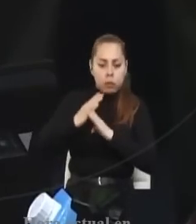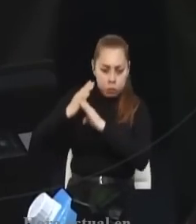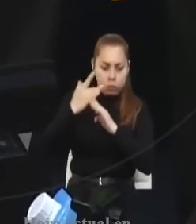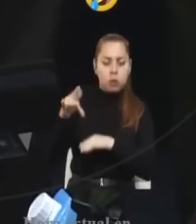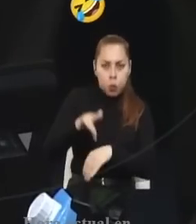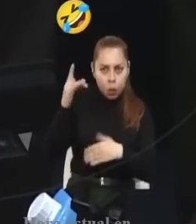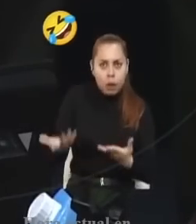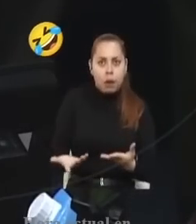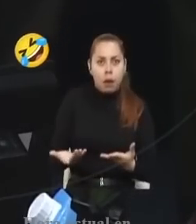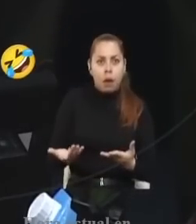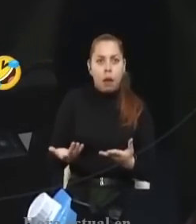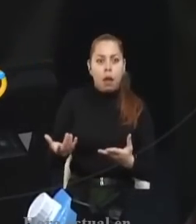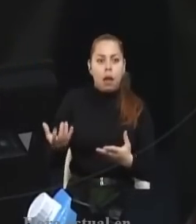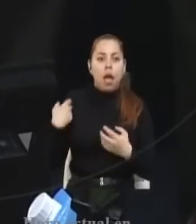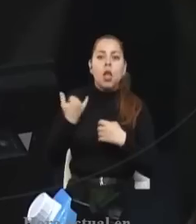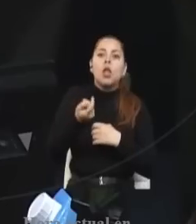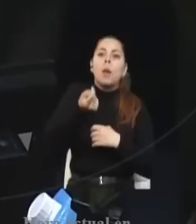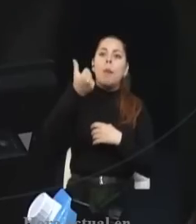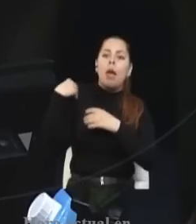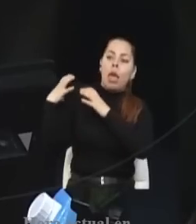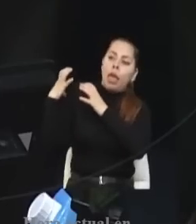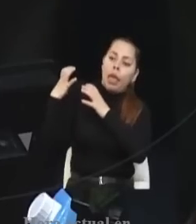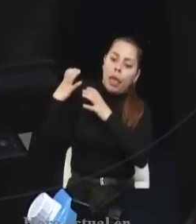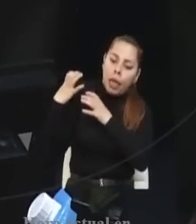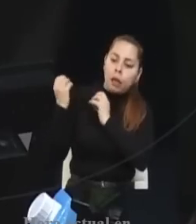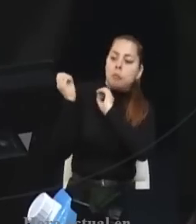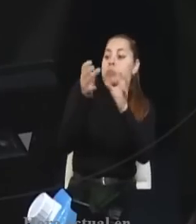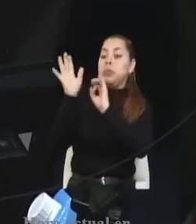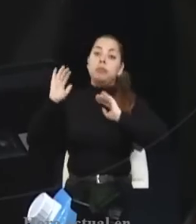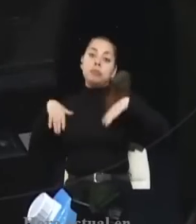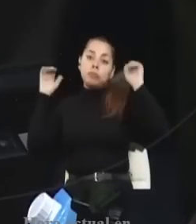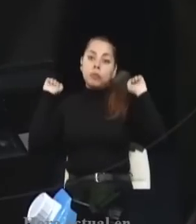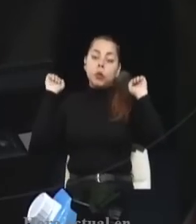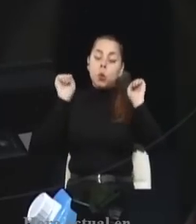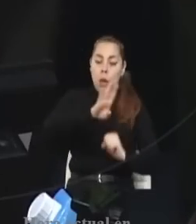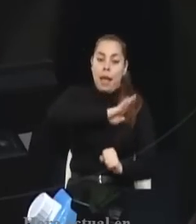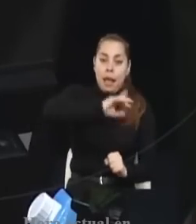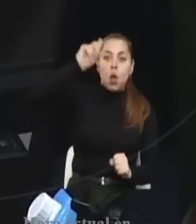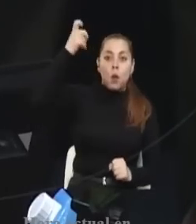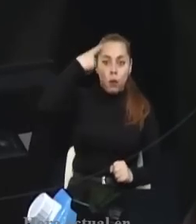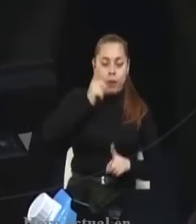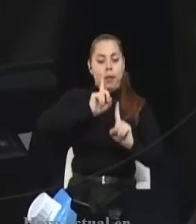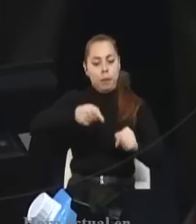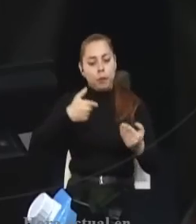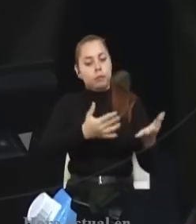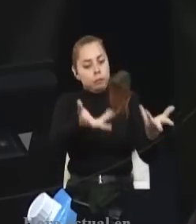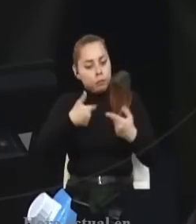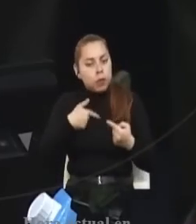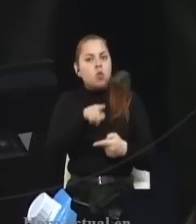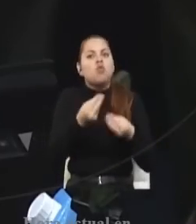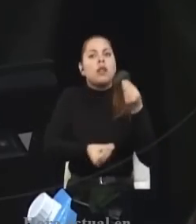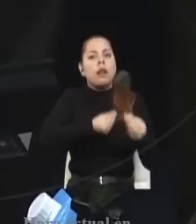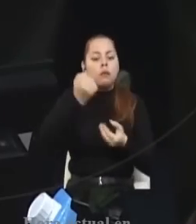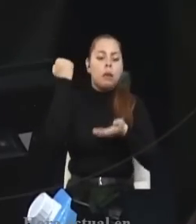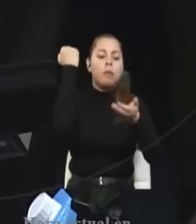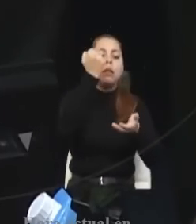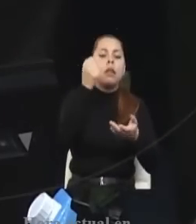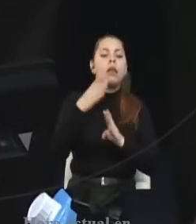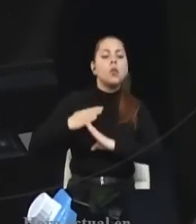Esa maña de escurrir el bulto es muy complicada. Entonces, también los alcaldes y gobernadores nos tienen que decir a nosotros es qué es lo que invierte la